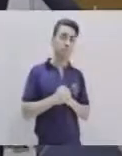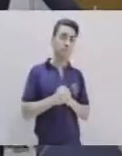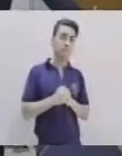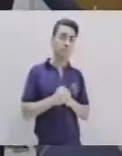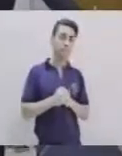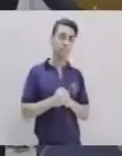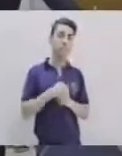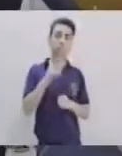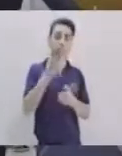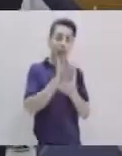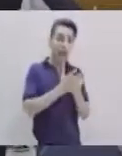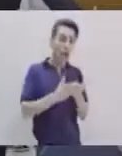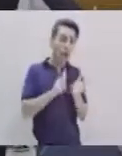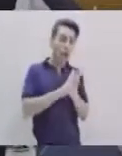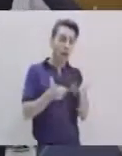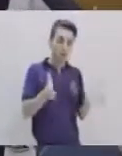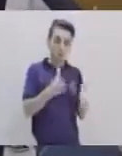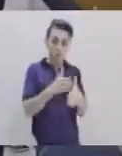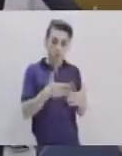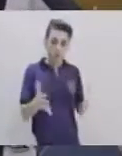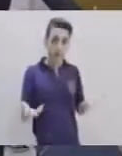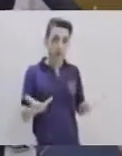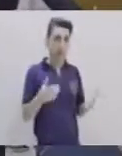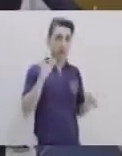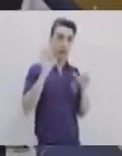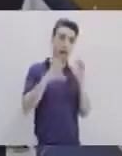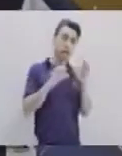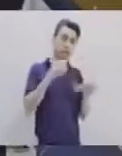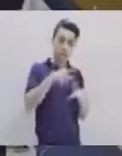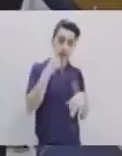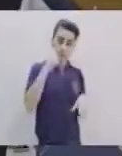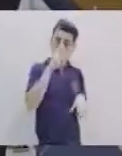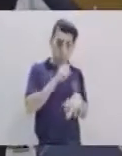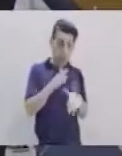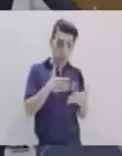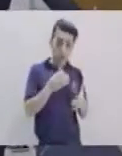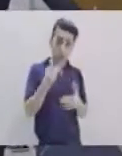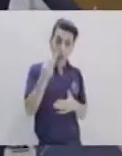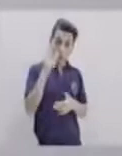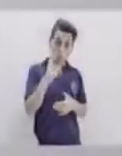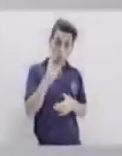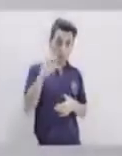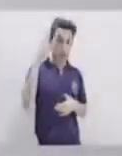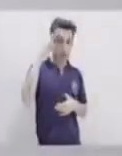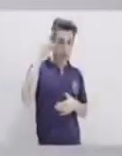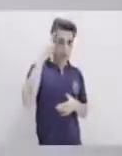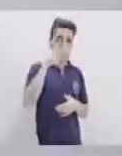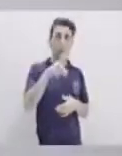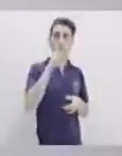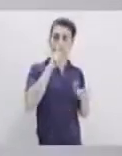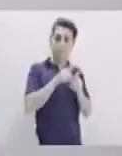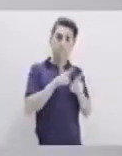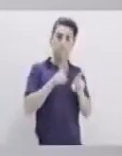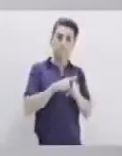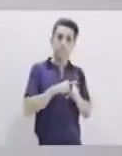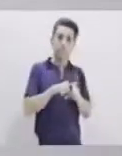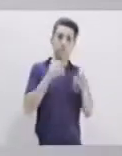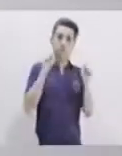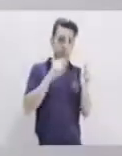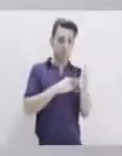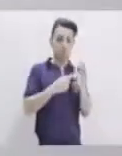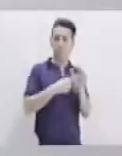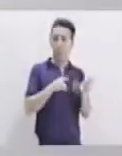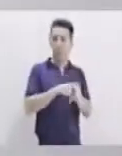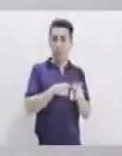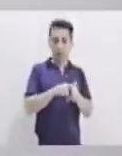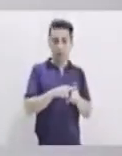algunos libros no nos aparece, si alguna vez no aparece este 1, recuerda que también significan lo